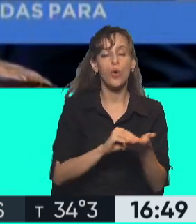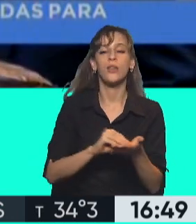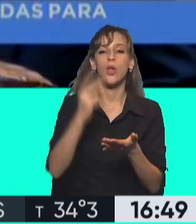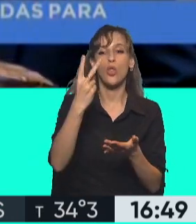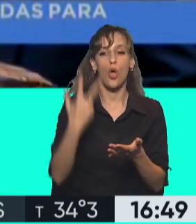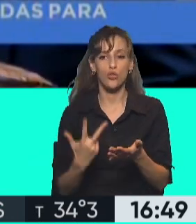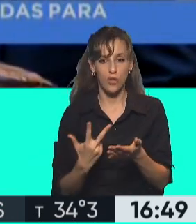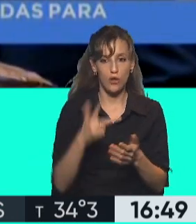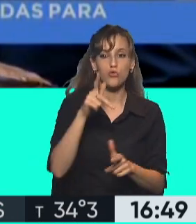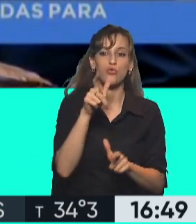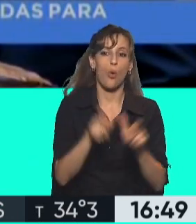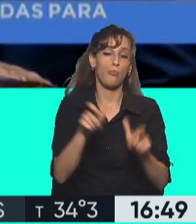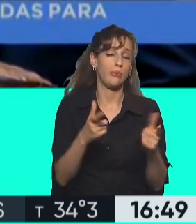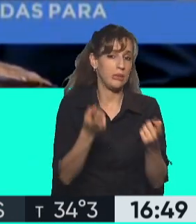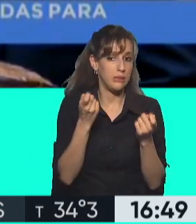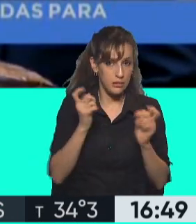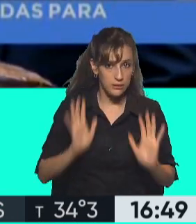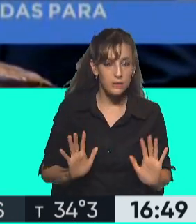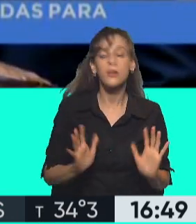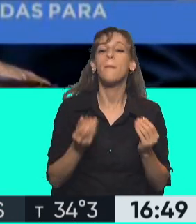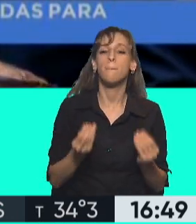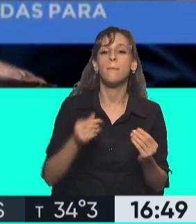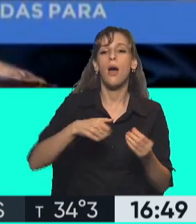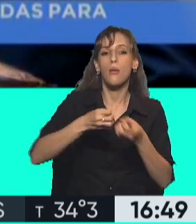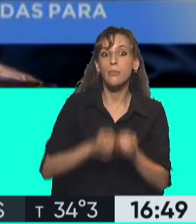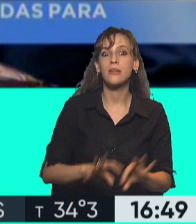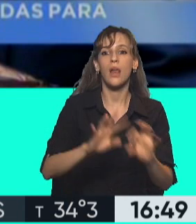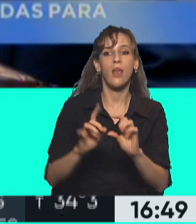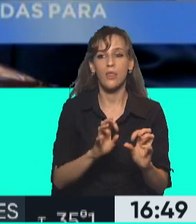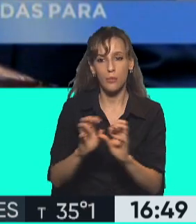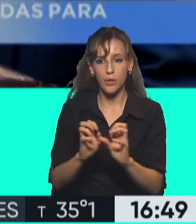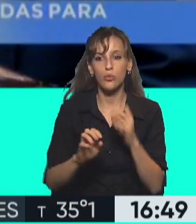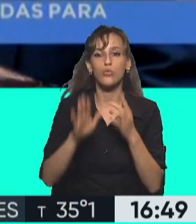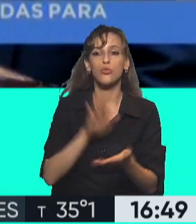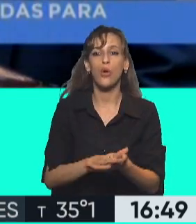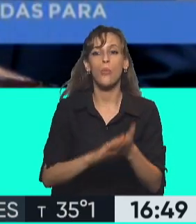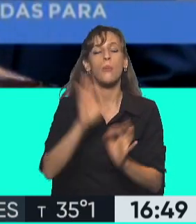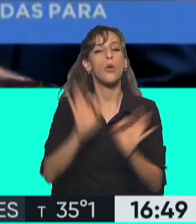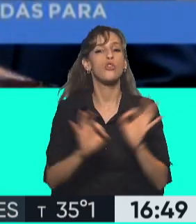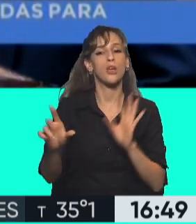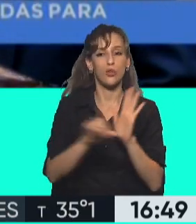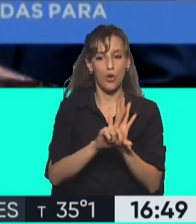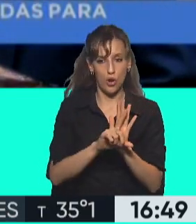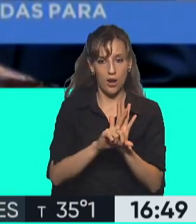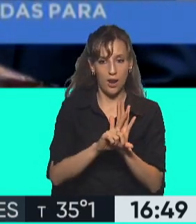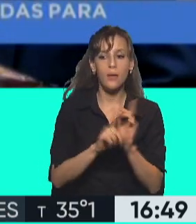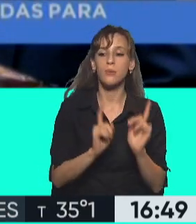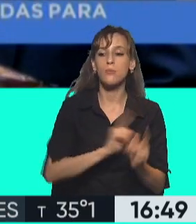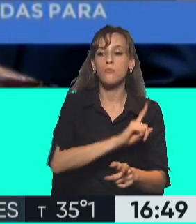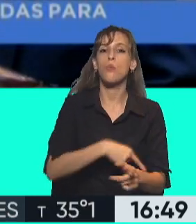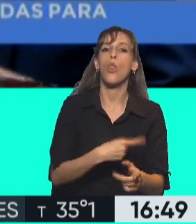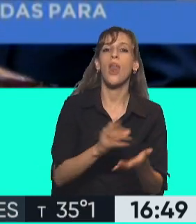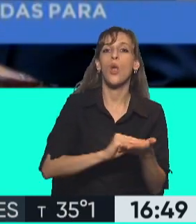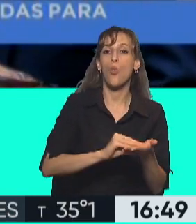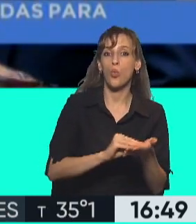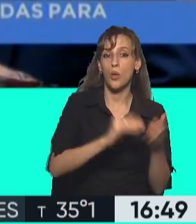se necesitaban justamente para habilitar el tratamiento sobre tablas de este proyecto de ley enviado por el Poder Ejecutivo. La vicepresidenta